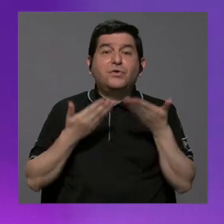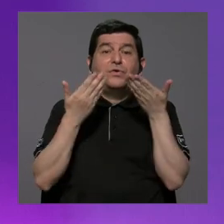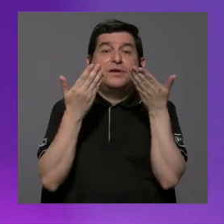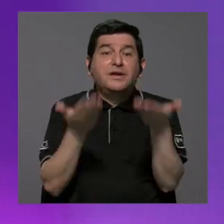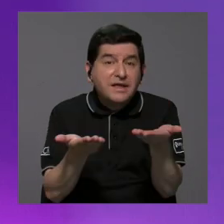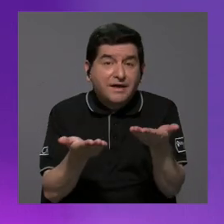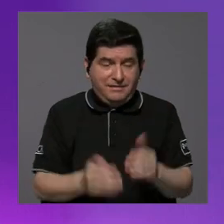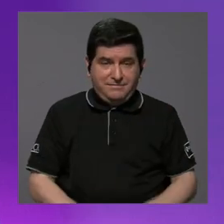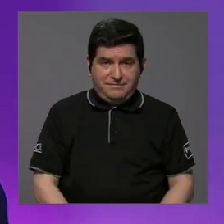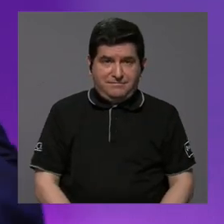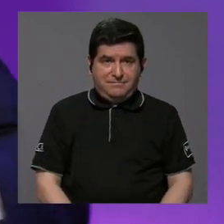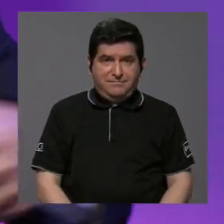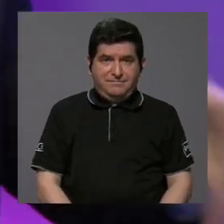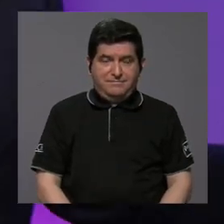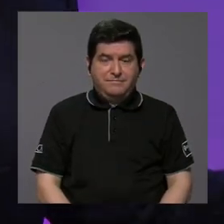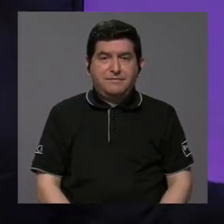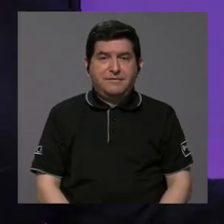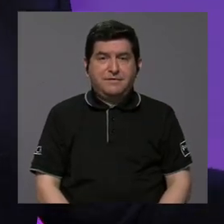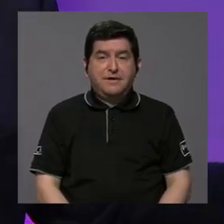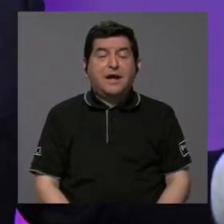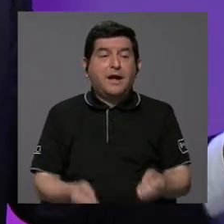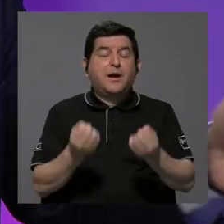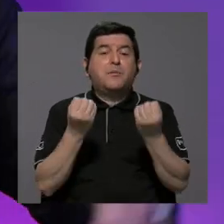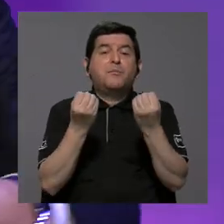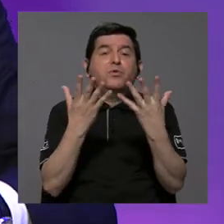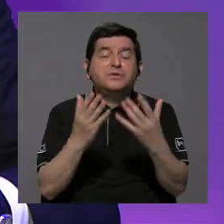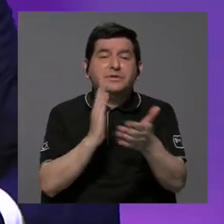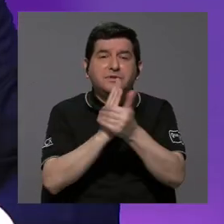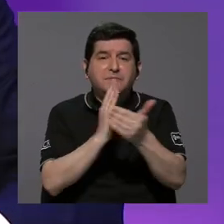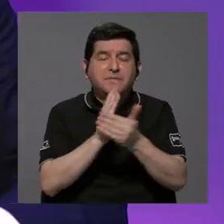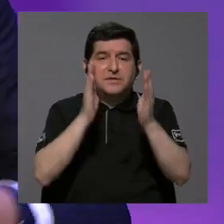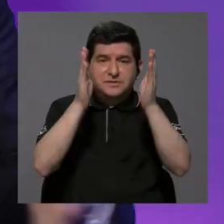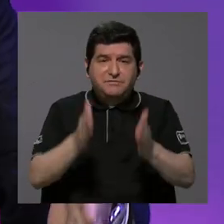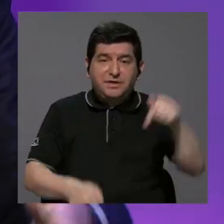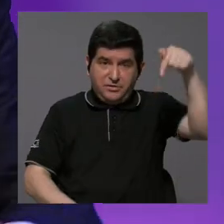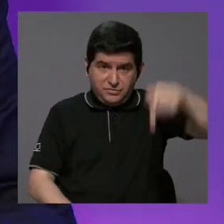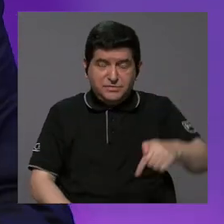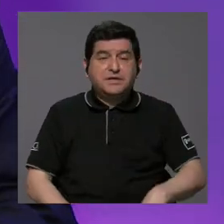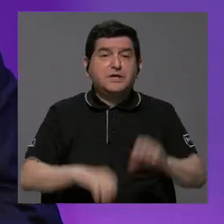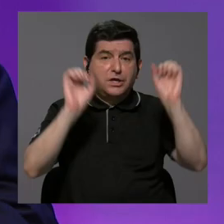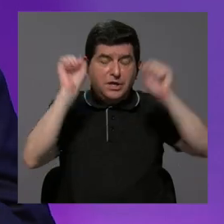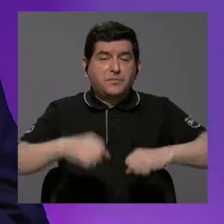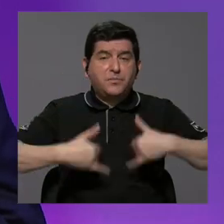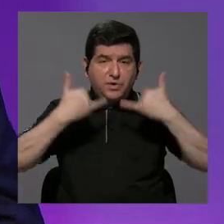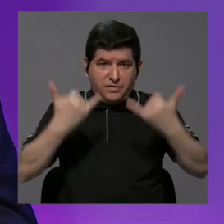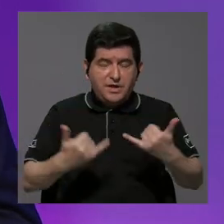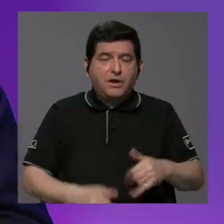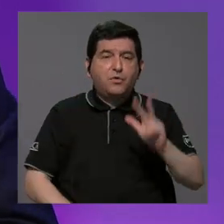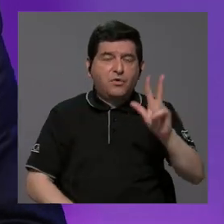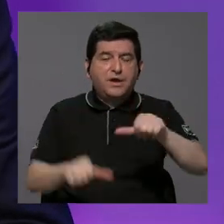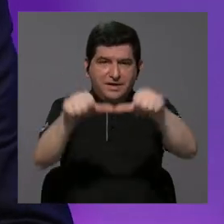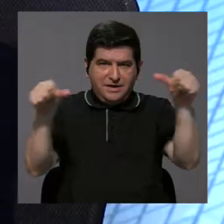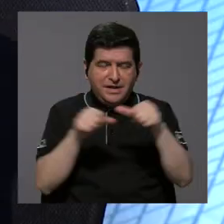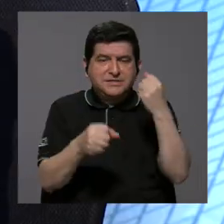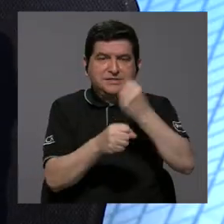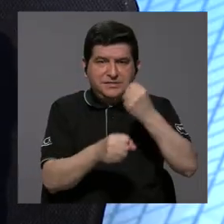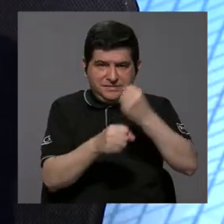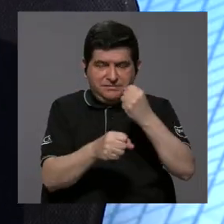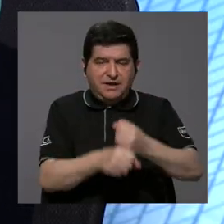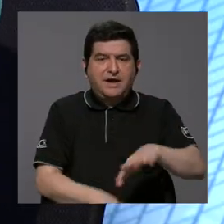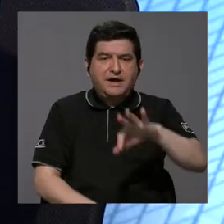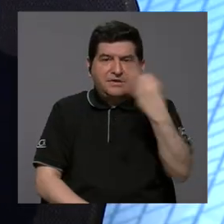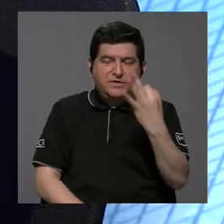a dar a justamente a una gran cantidad de talento que está ahí que justamente puede hoy en día hacer las tres disciplinas de